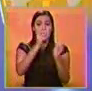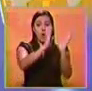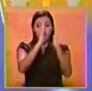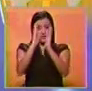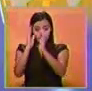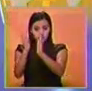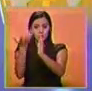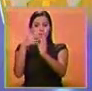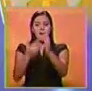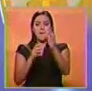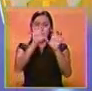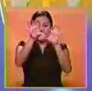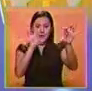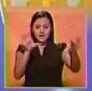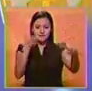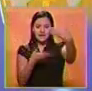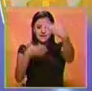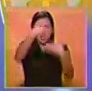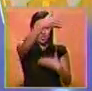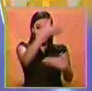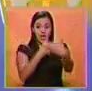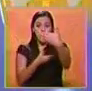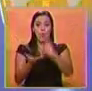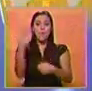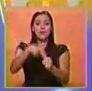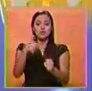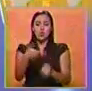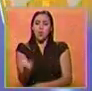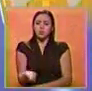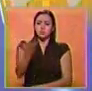de Países Exportadores de Petróleo, OPEP, subió hasta